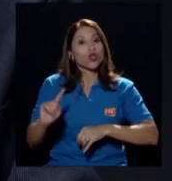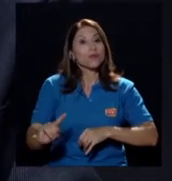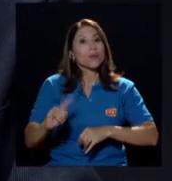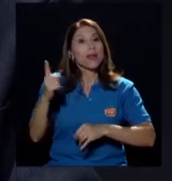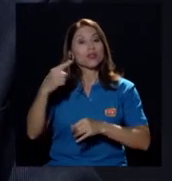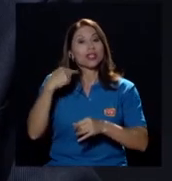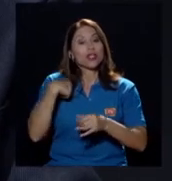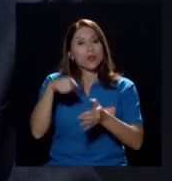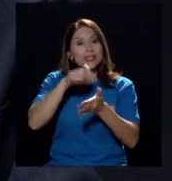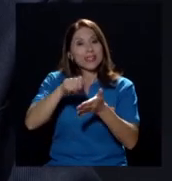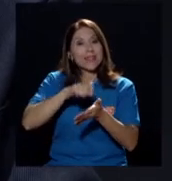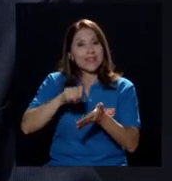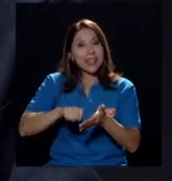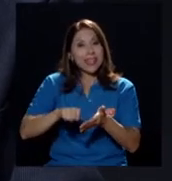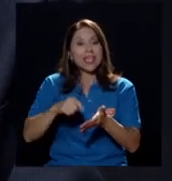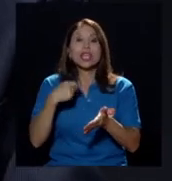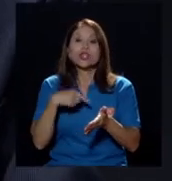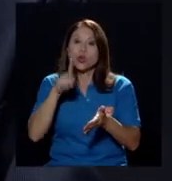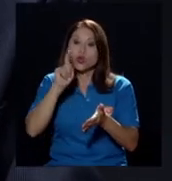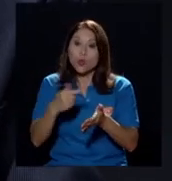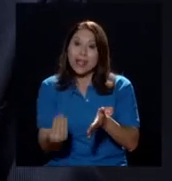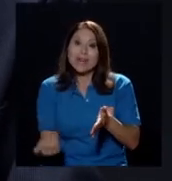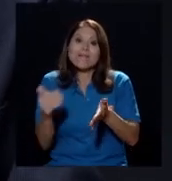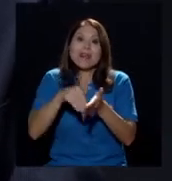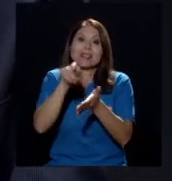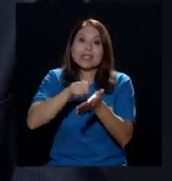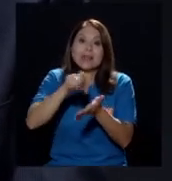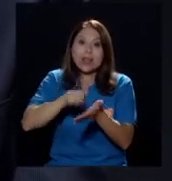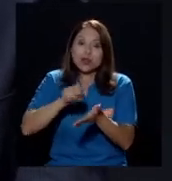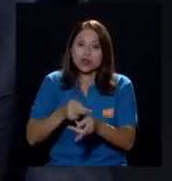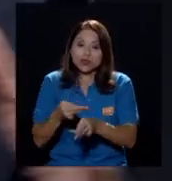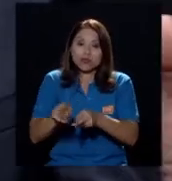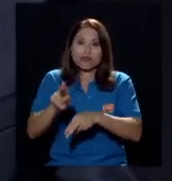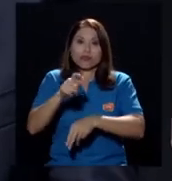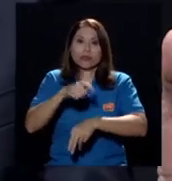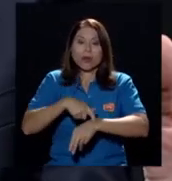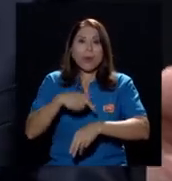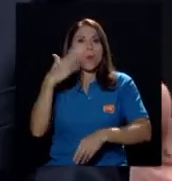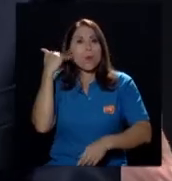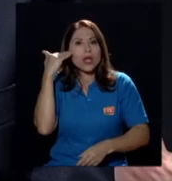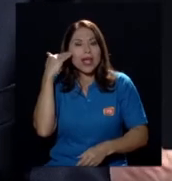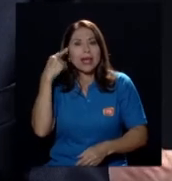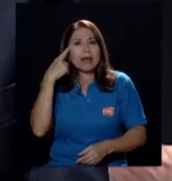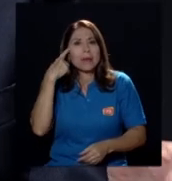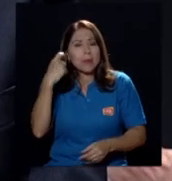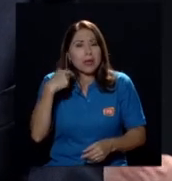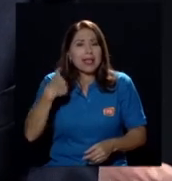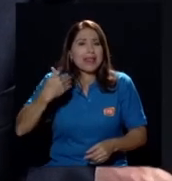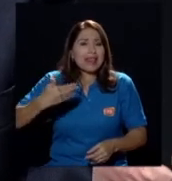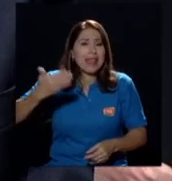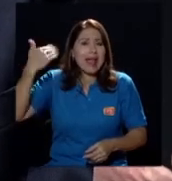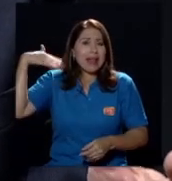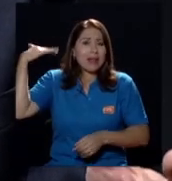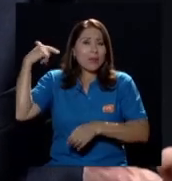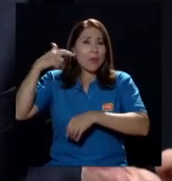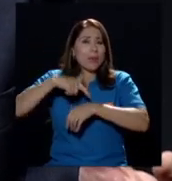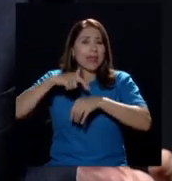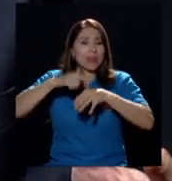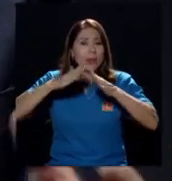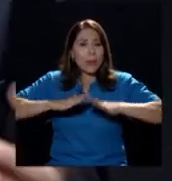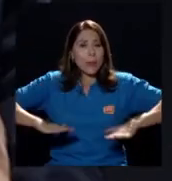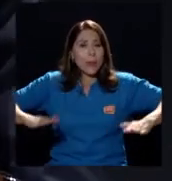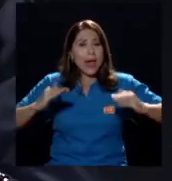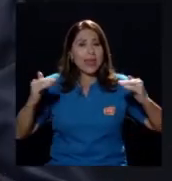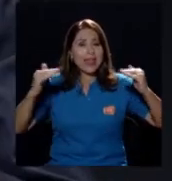tuve que reescribir en un lapso de tiempo relativamente corto por la gran cantidad de cambios que hubo ese entorno internacional